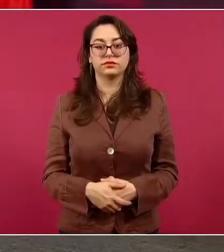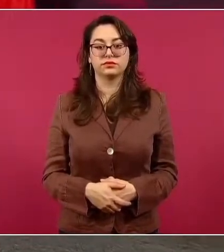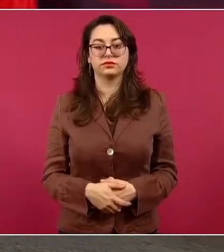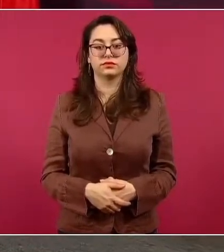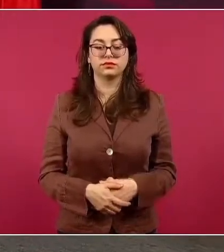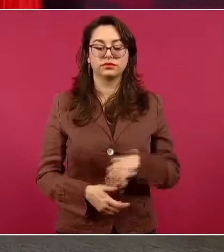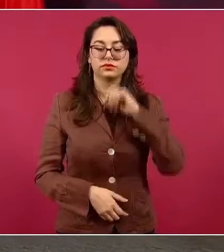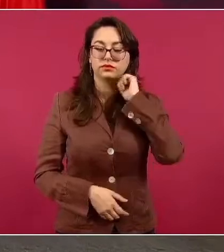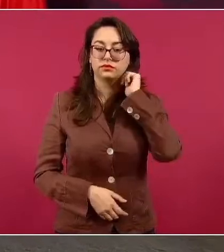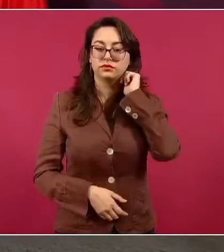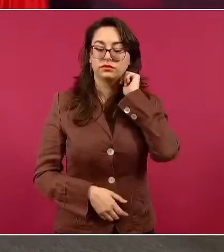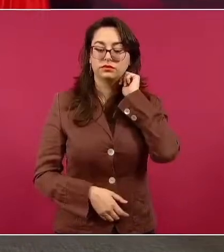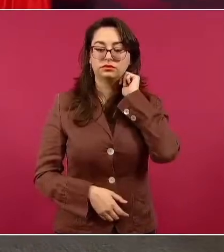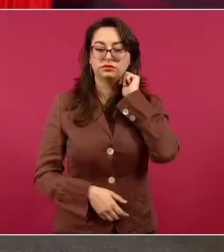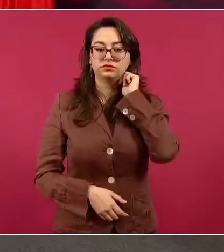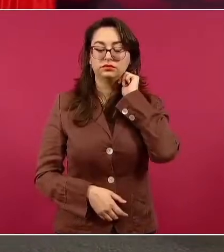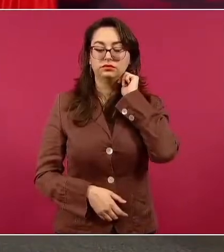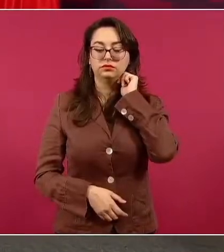de plantas,